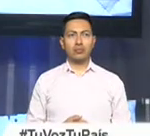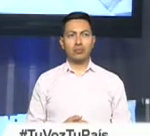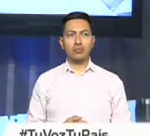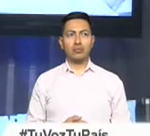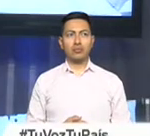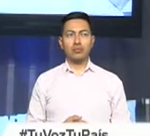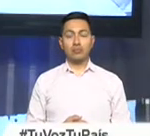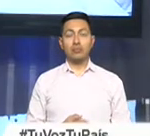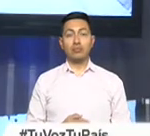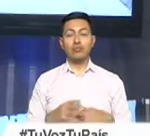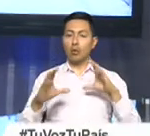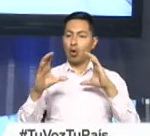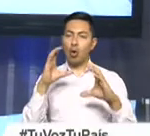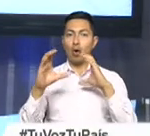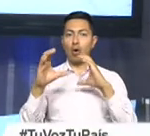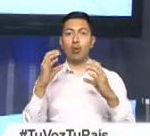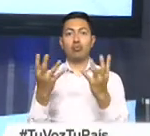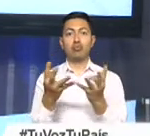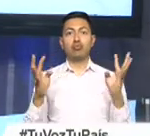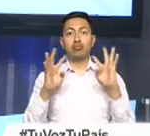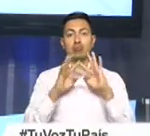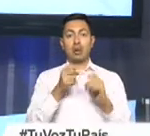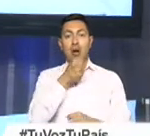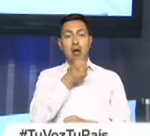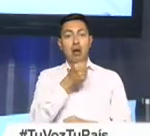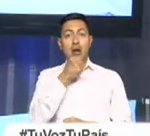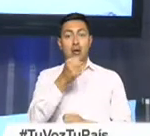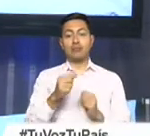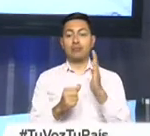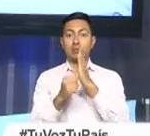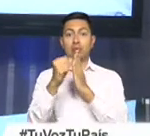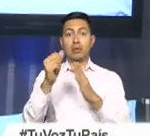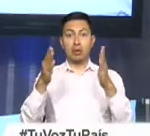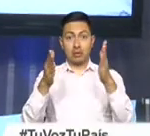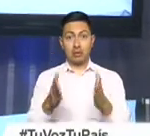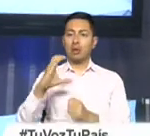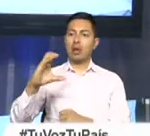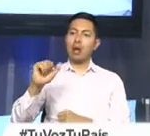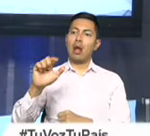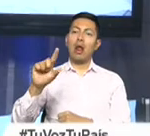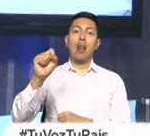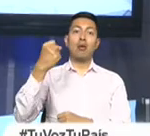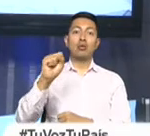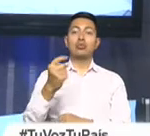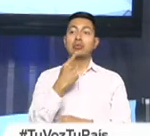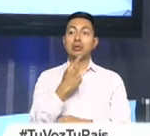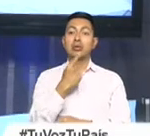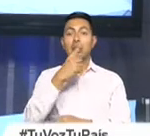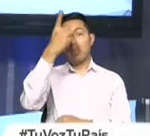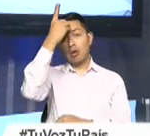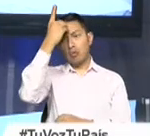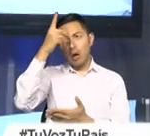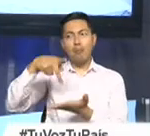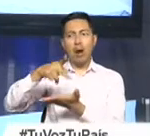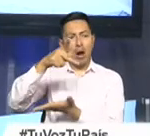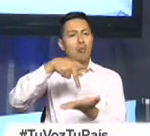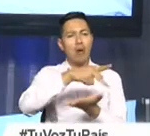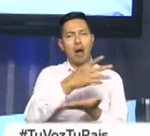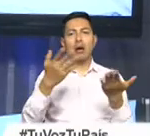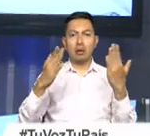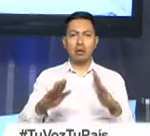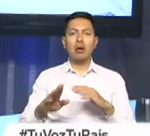En un conversatorio de medios del ministro de Hidrocarburos, Carlos Pérez, informó que se estaban deudas a proveedores de